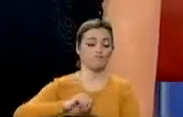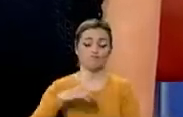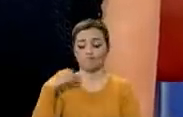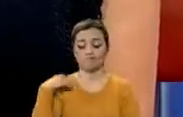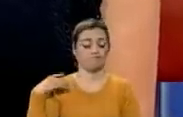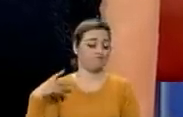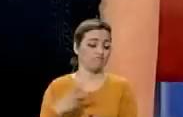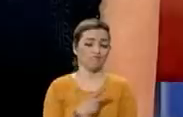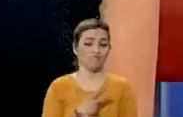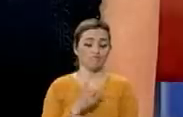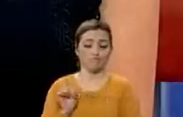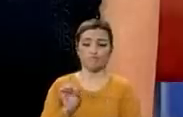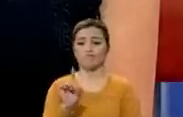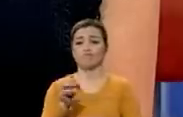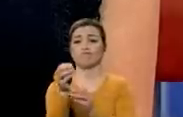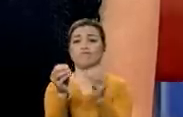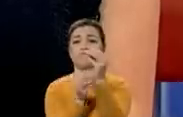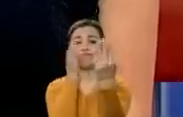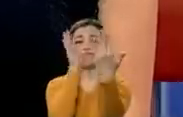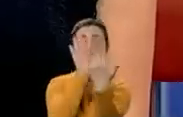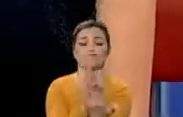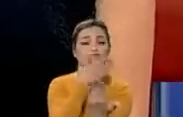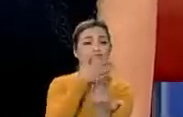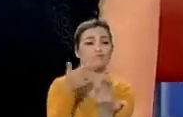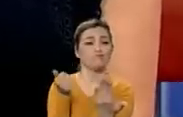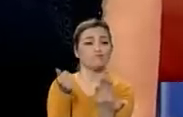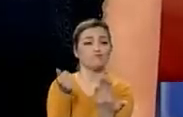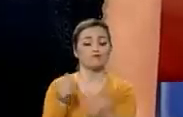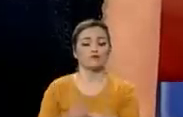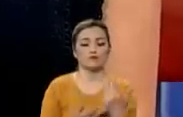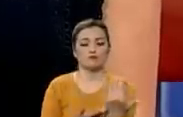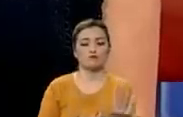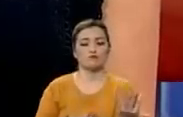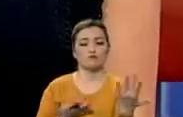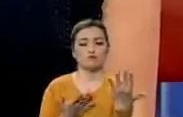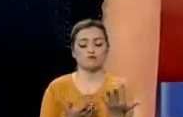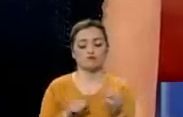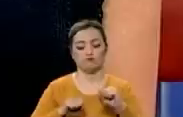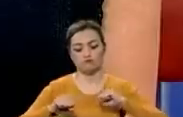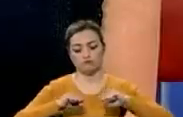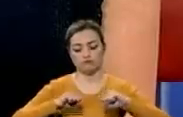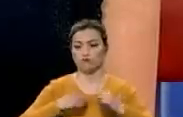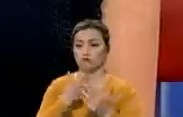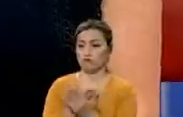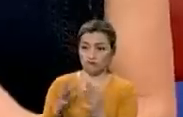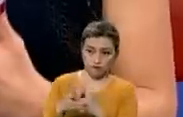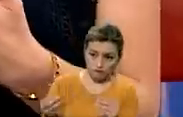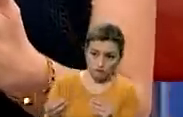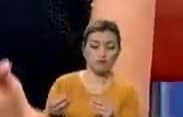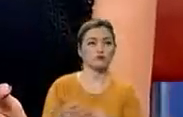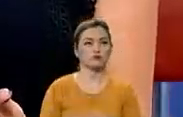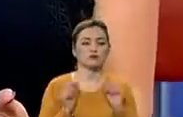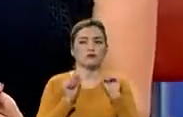eso acuden a las oficinas para hacerlo de forma presencial. Mientras esperan en los alrededores, los tramitadores ofrecen darles soluciones, lo que